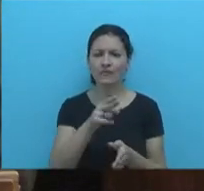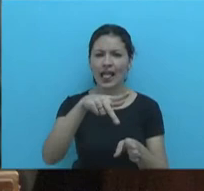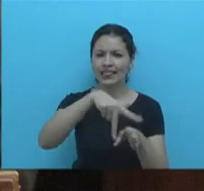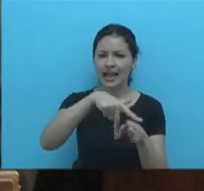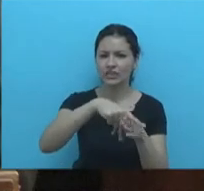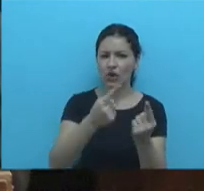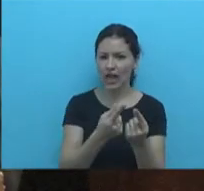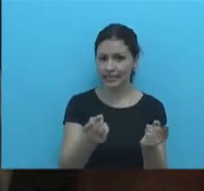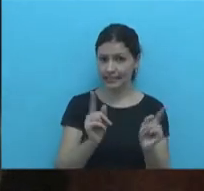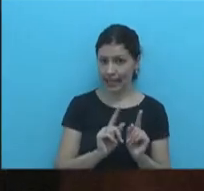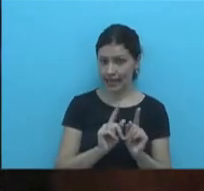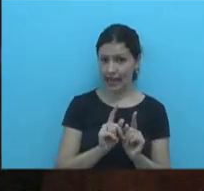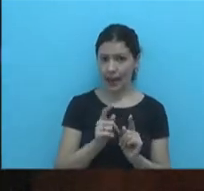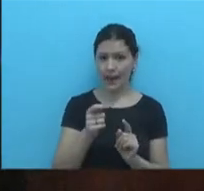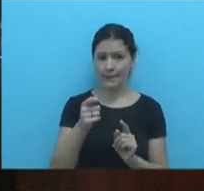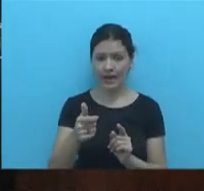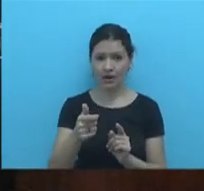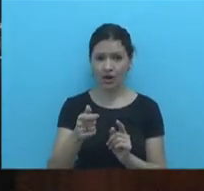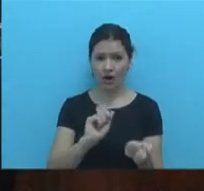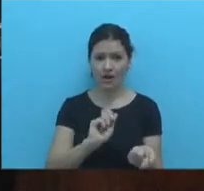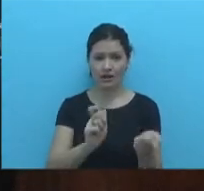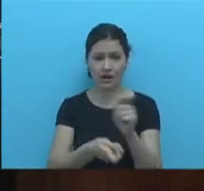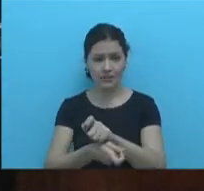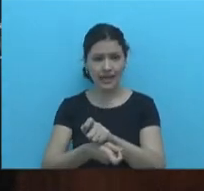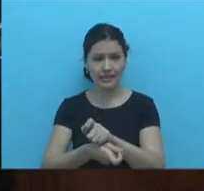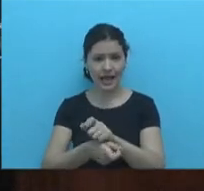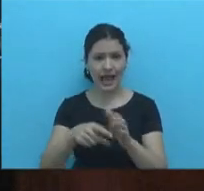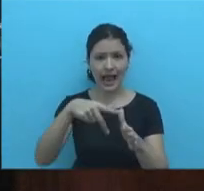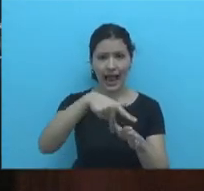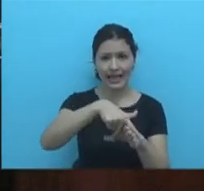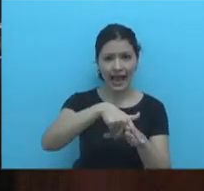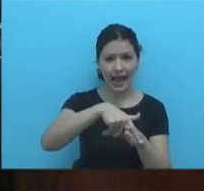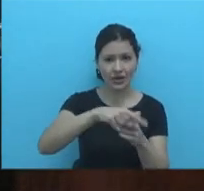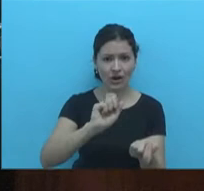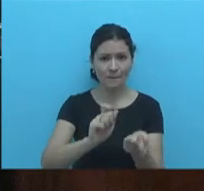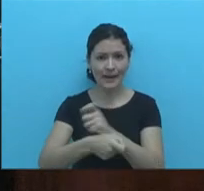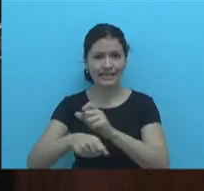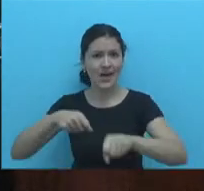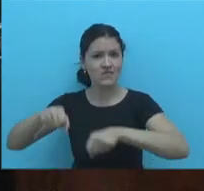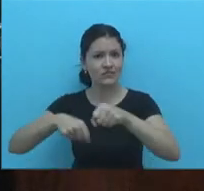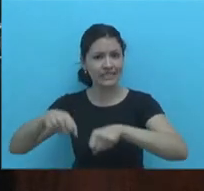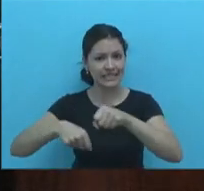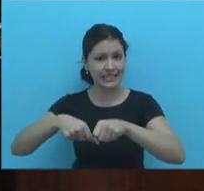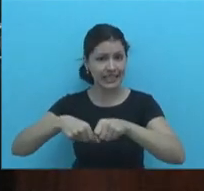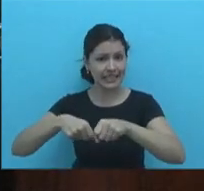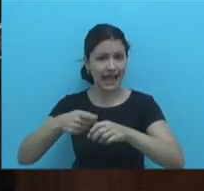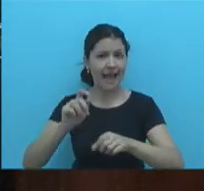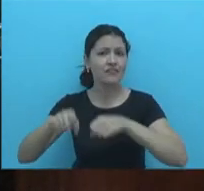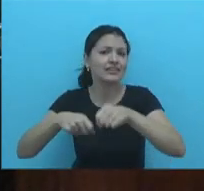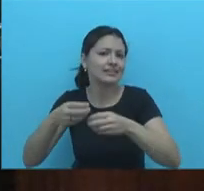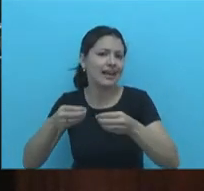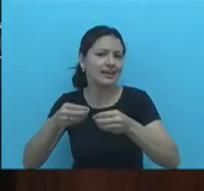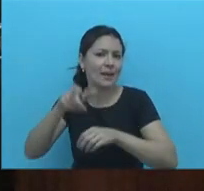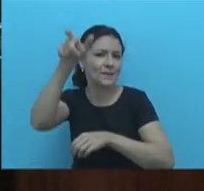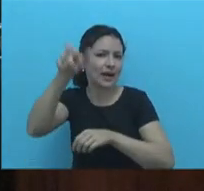Sin embargo, dan como para reemplazar los carros tirados por animales la bicicleta, y la bicicleta sigue